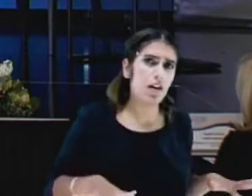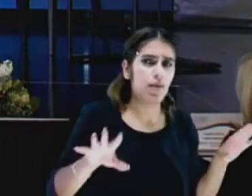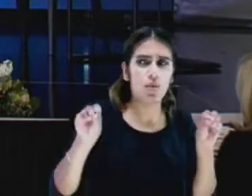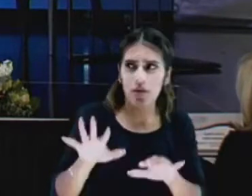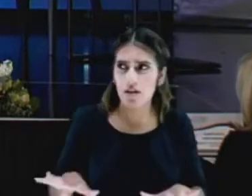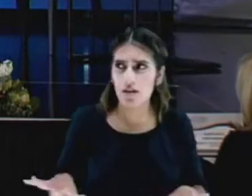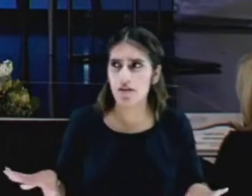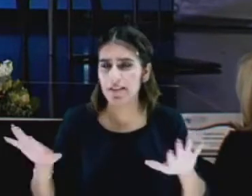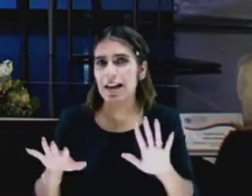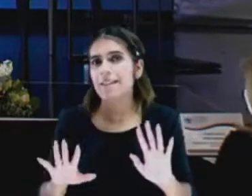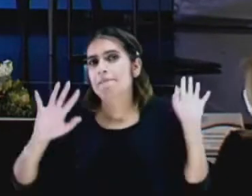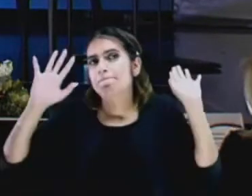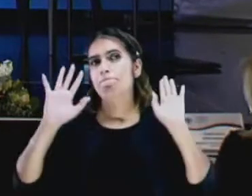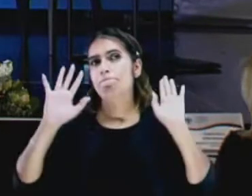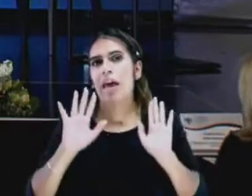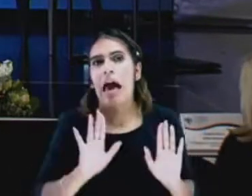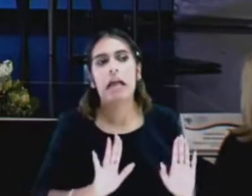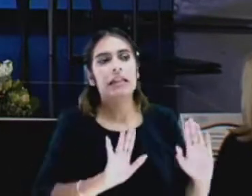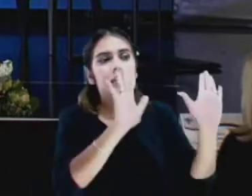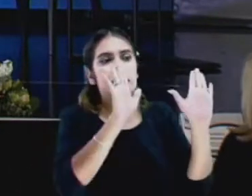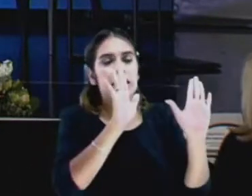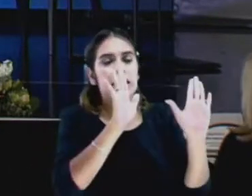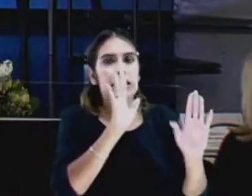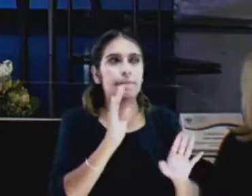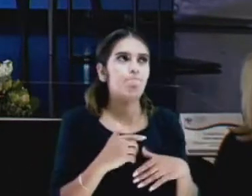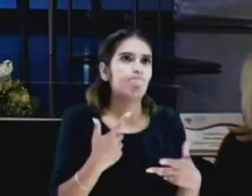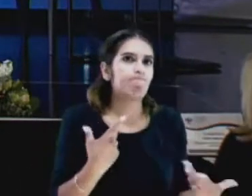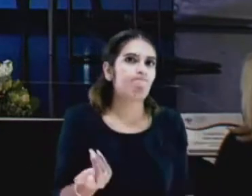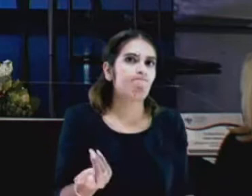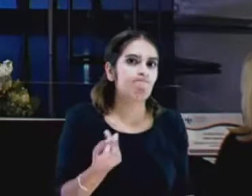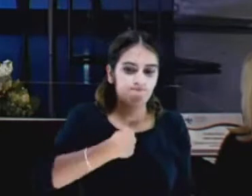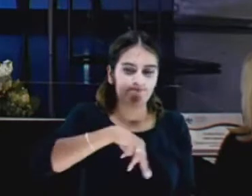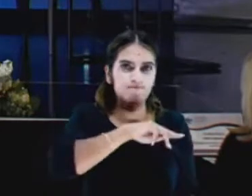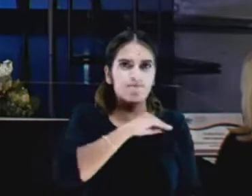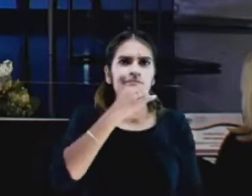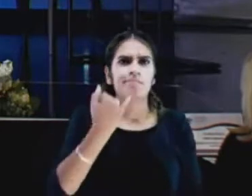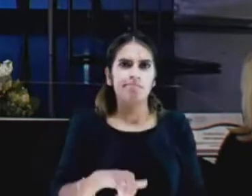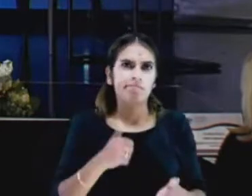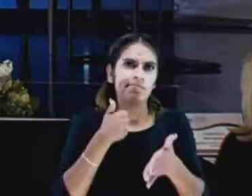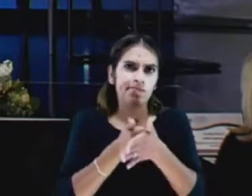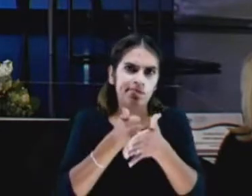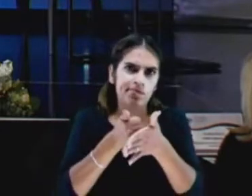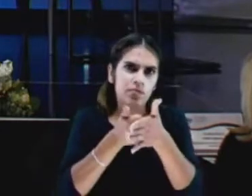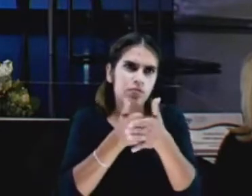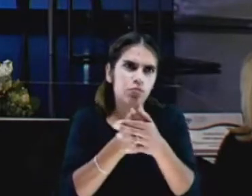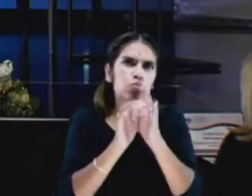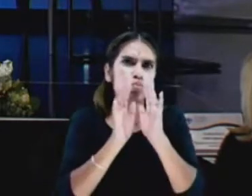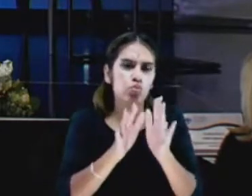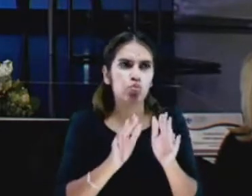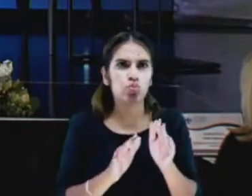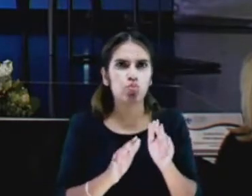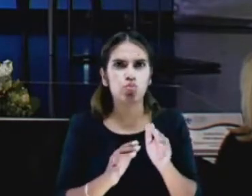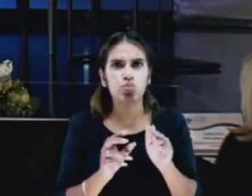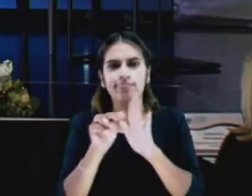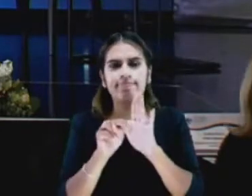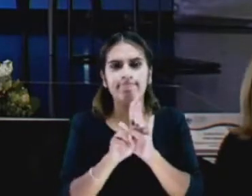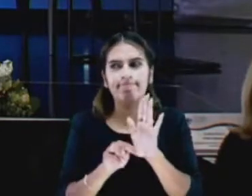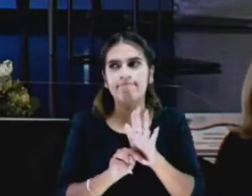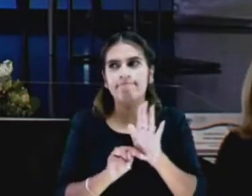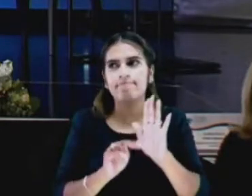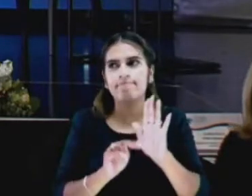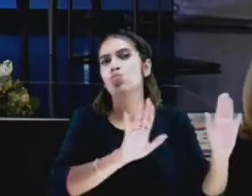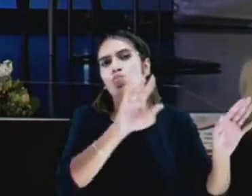así nosotros realmente pues estuvimos elaborando es la norma pero pues esa fue la el tema del gobierno